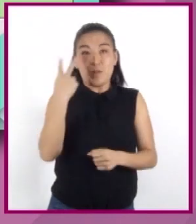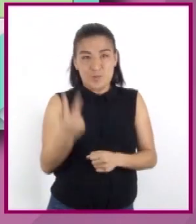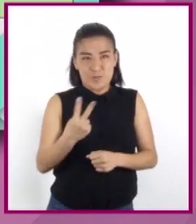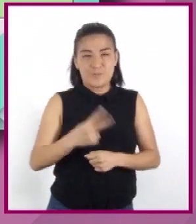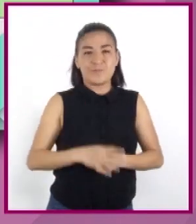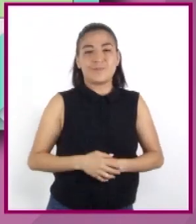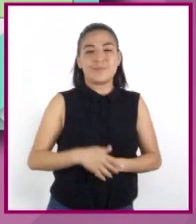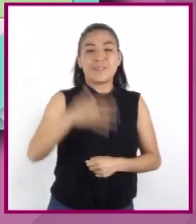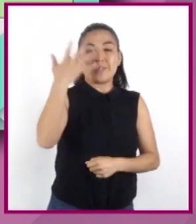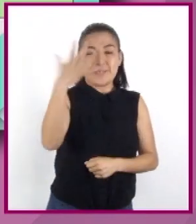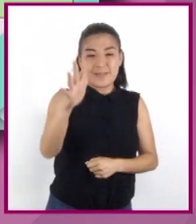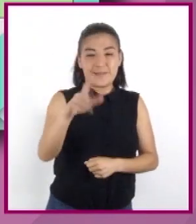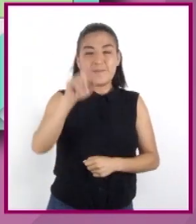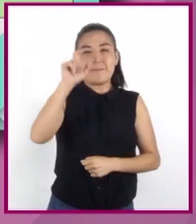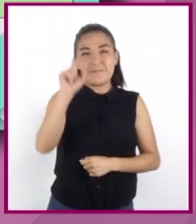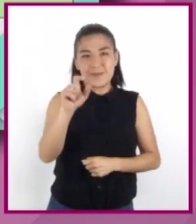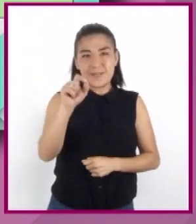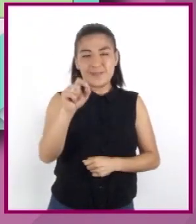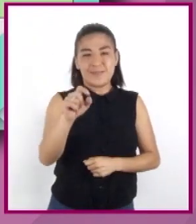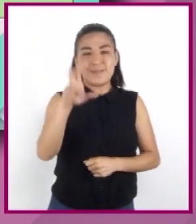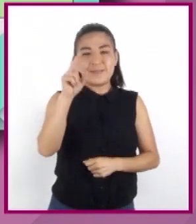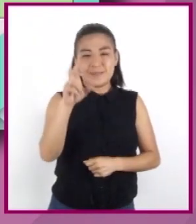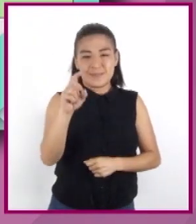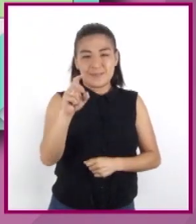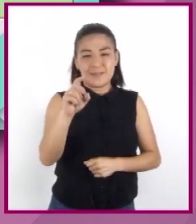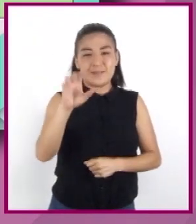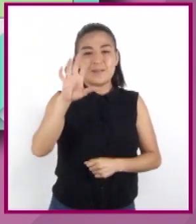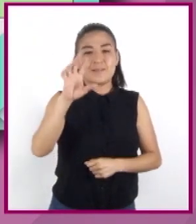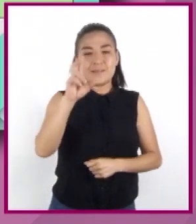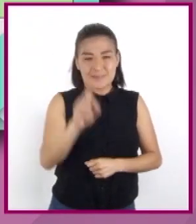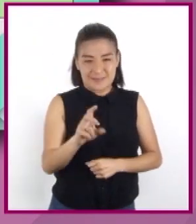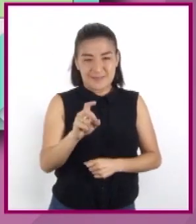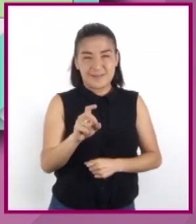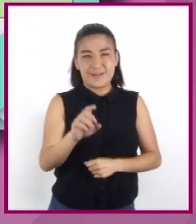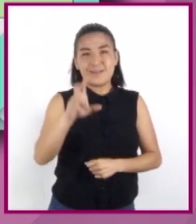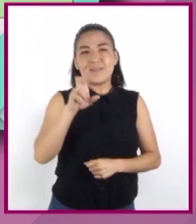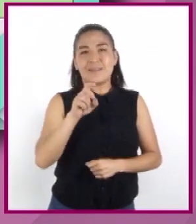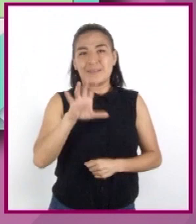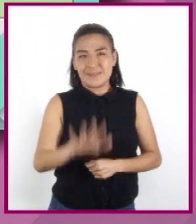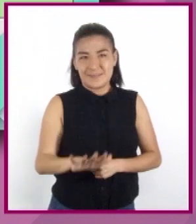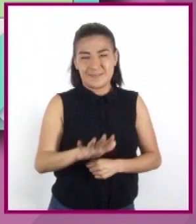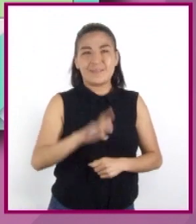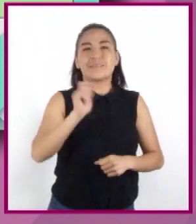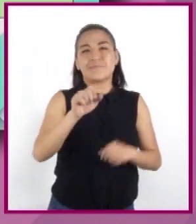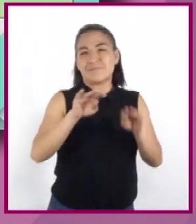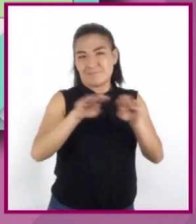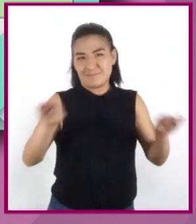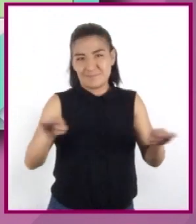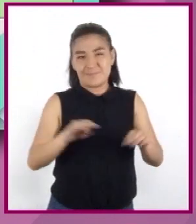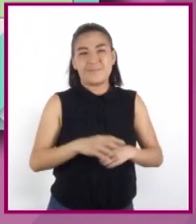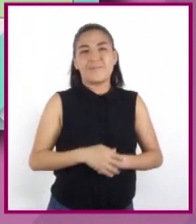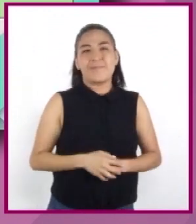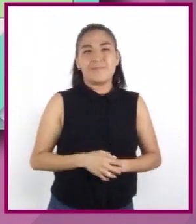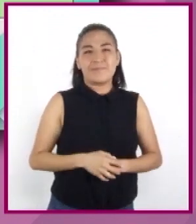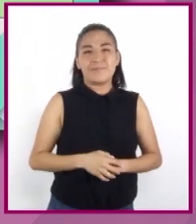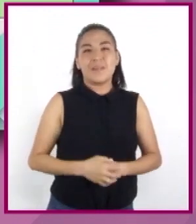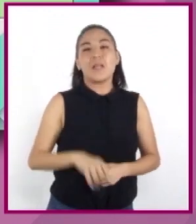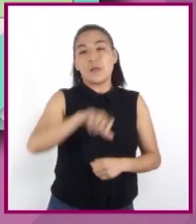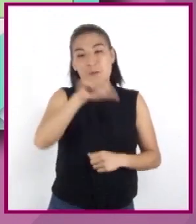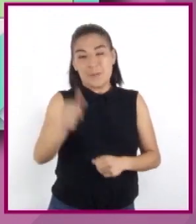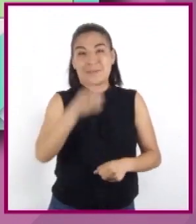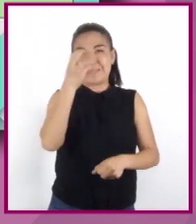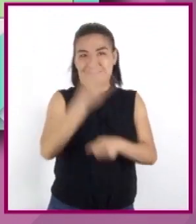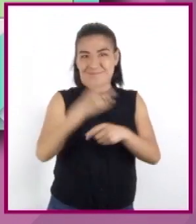registró 10, 20, 30, 30 y 35 metros. La tercera